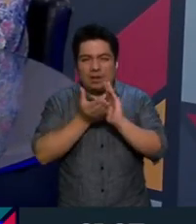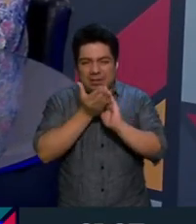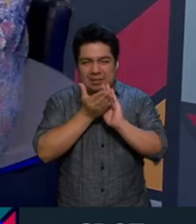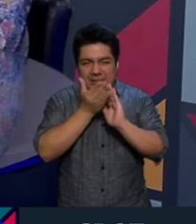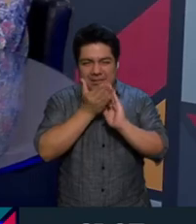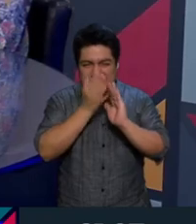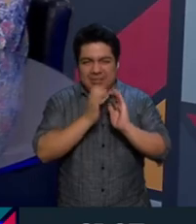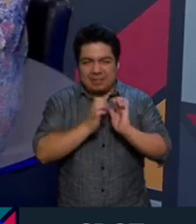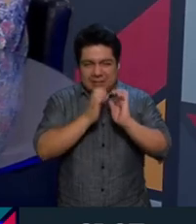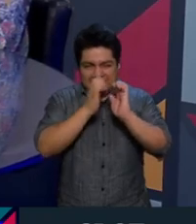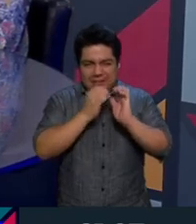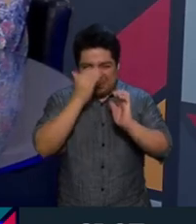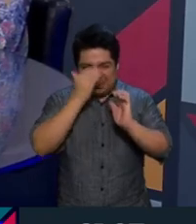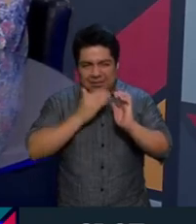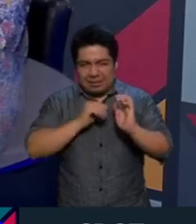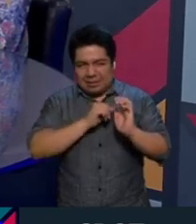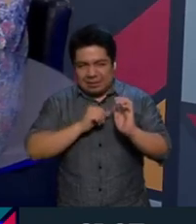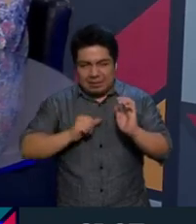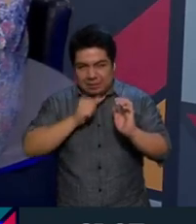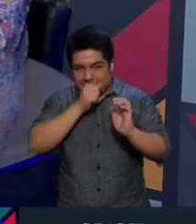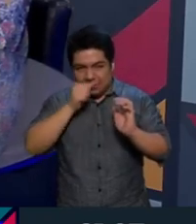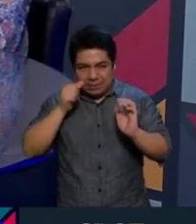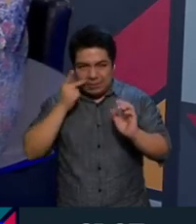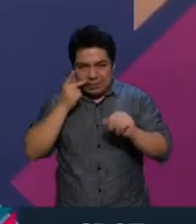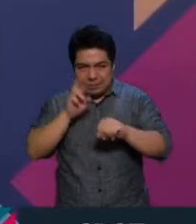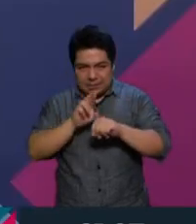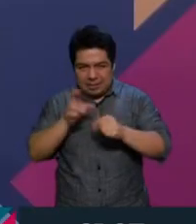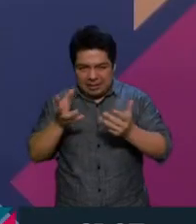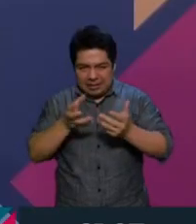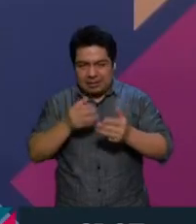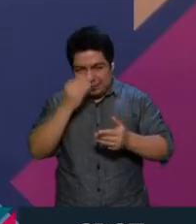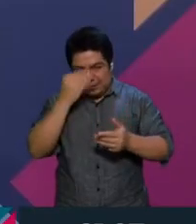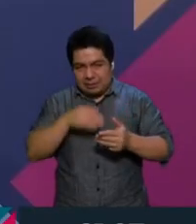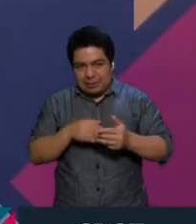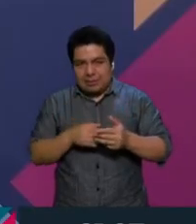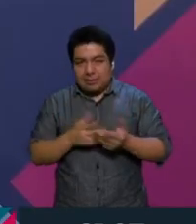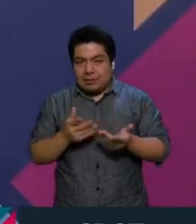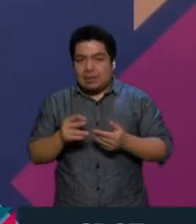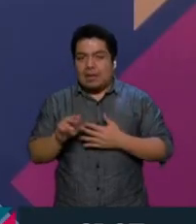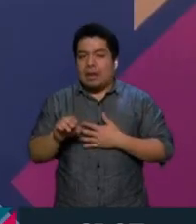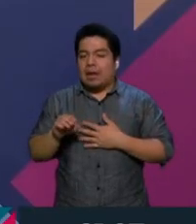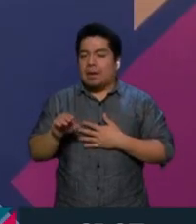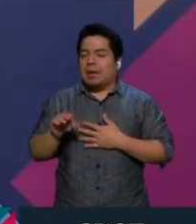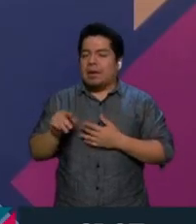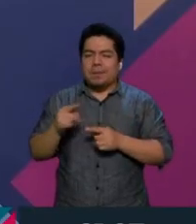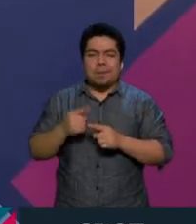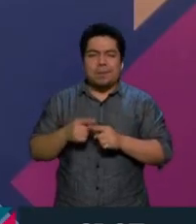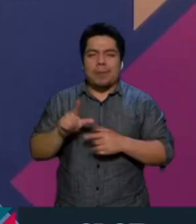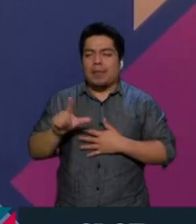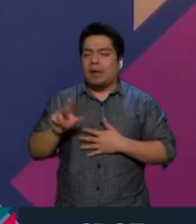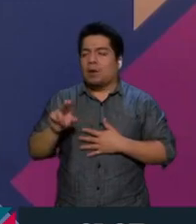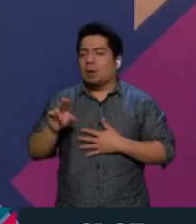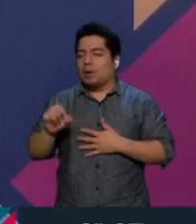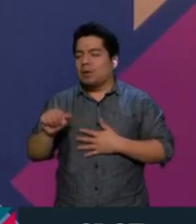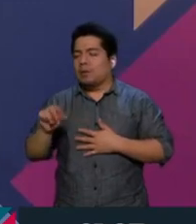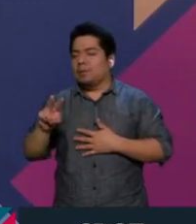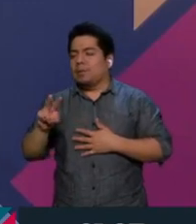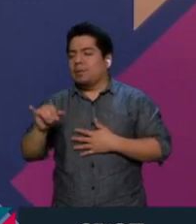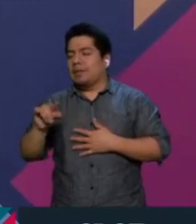inmobiliario por parte de la Procuraduría. ¿La de Von Roerich? Fue la de Luis Vizcaíno.